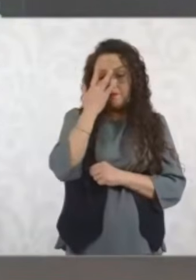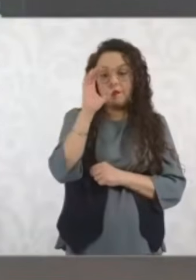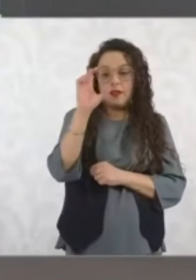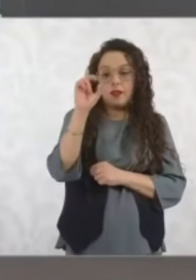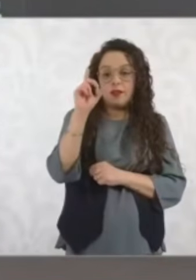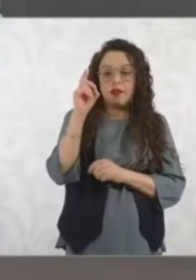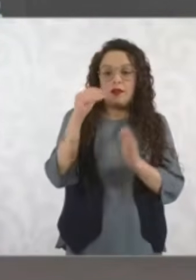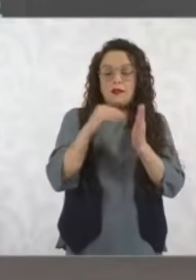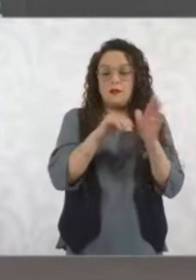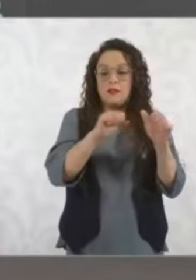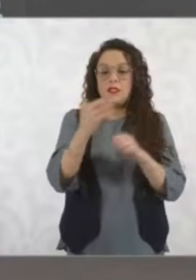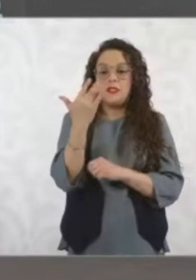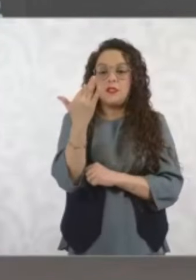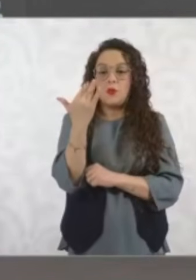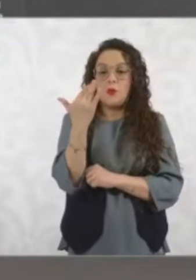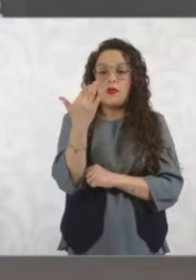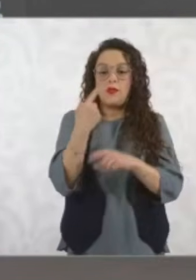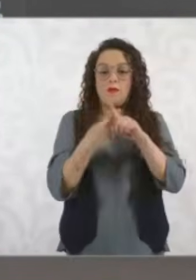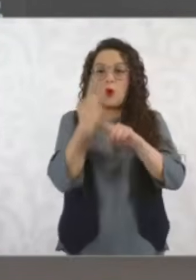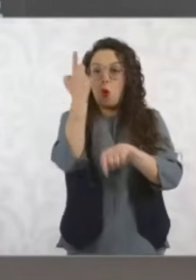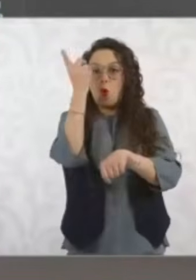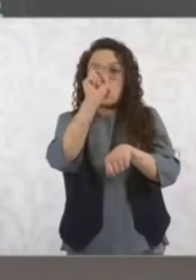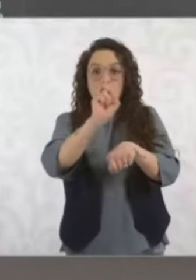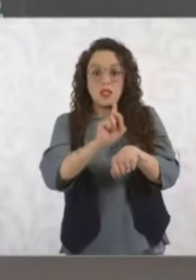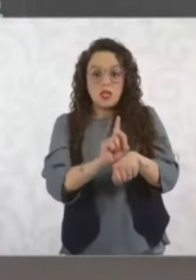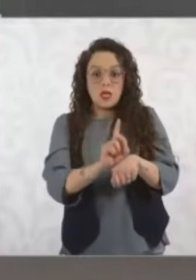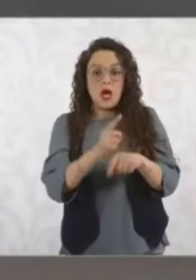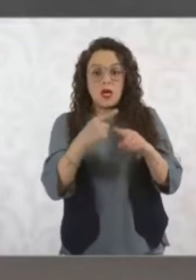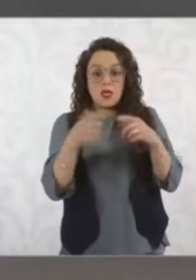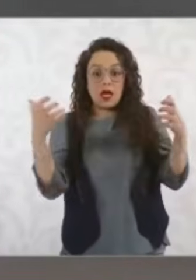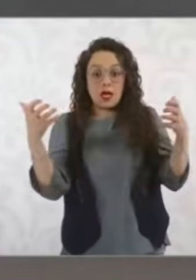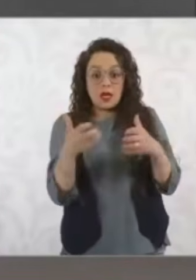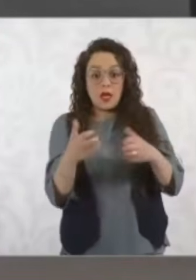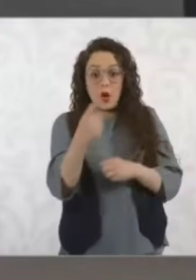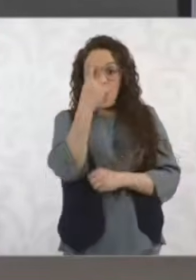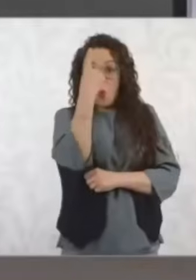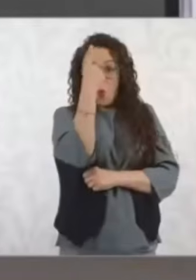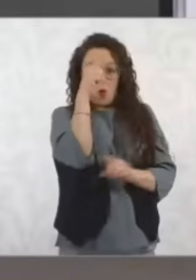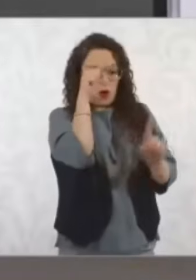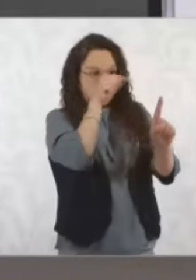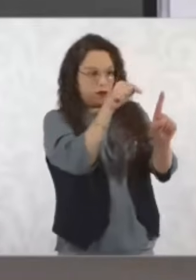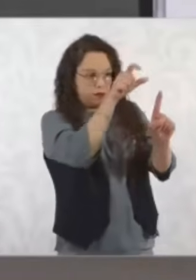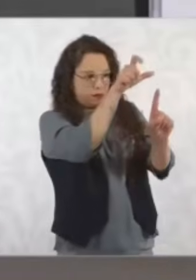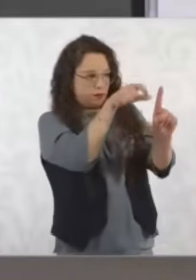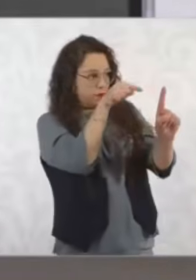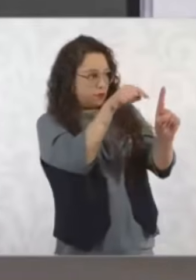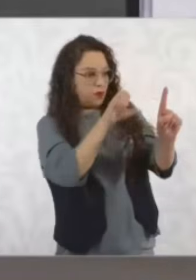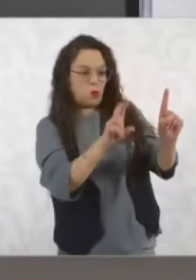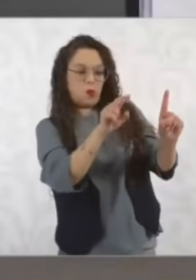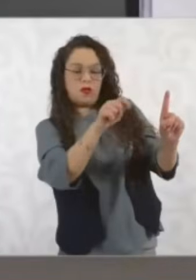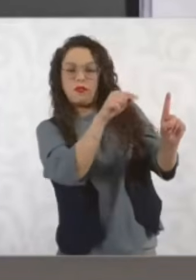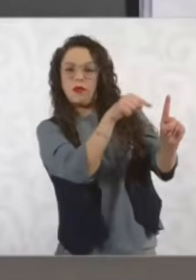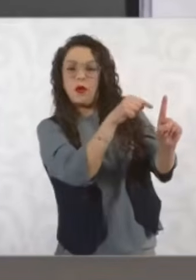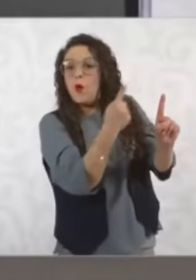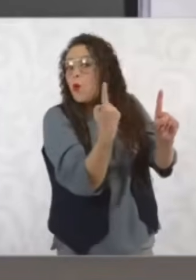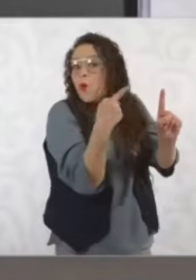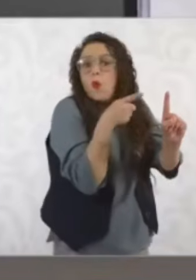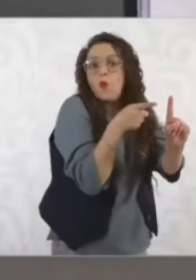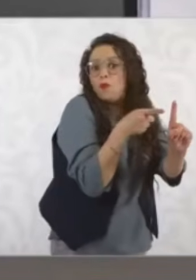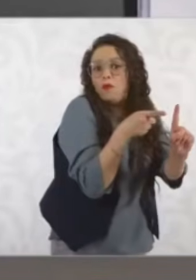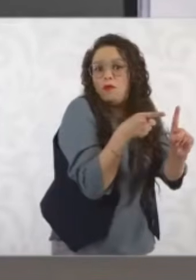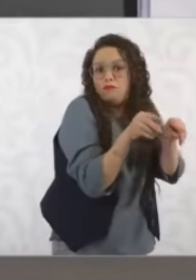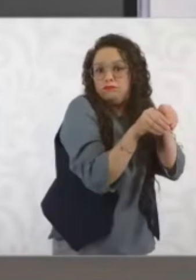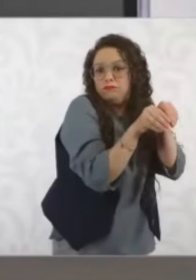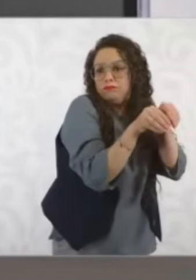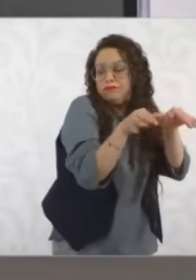30.650 menciones al día generadas solo de esta cuenta, porque es una